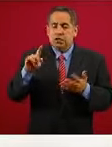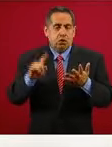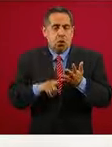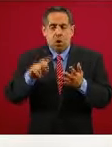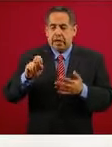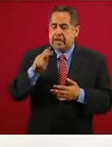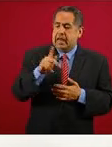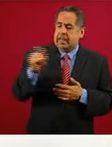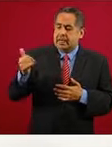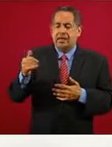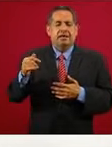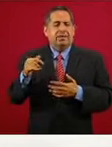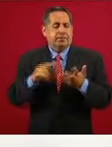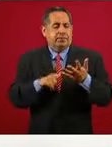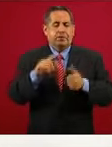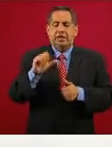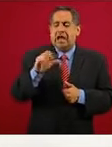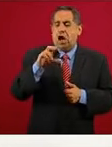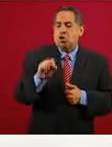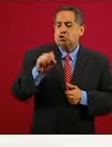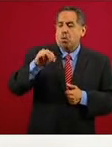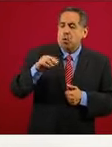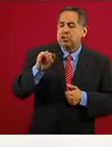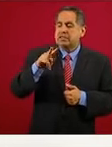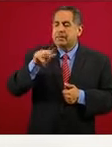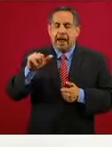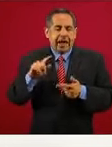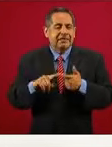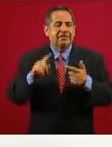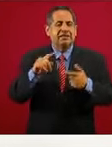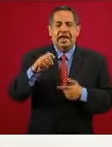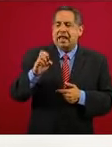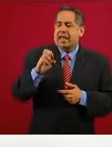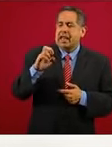Campobello, Carlos Monsiváis y Heriberto Frías.